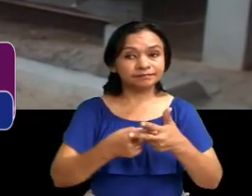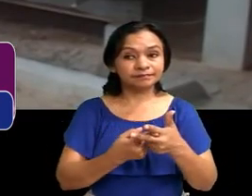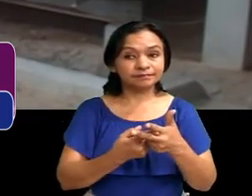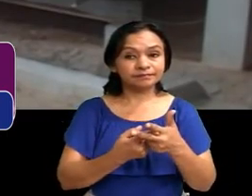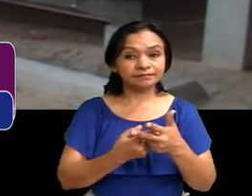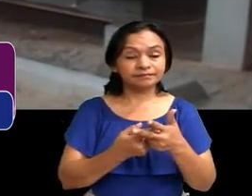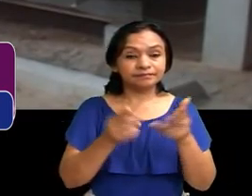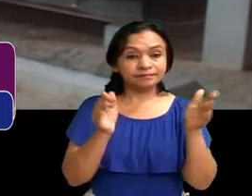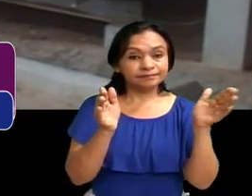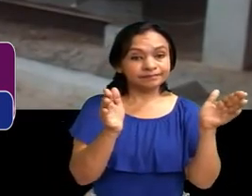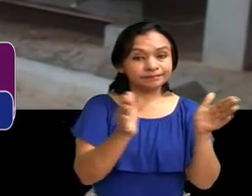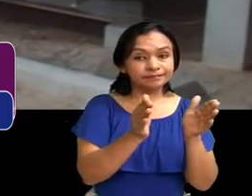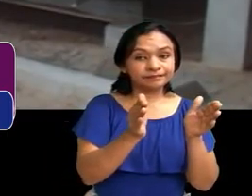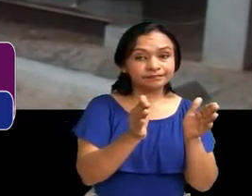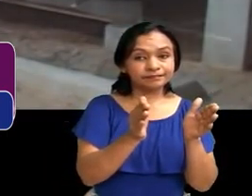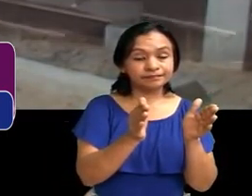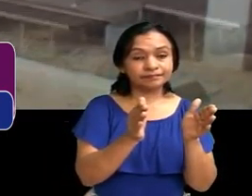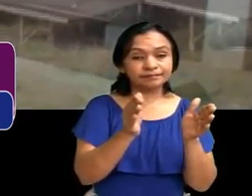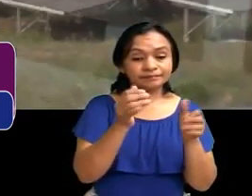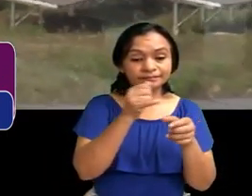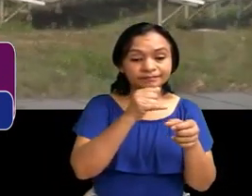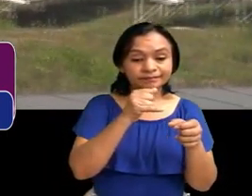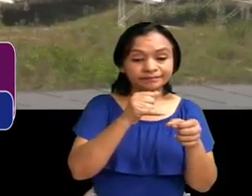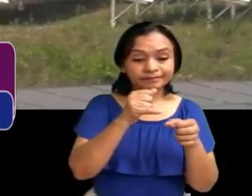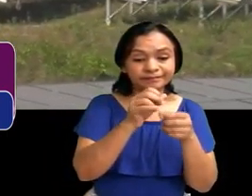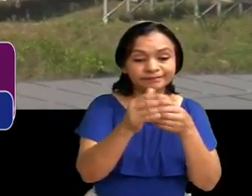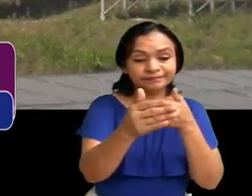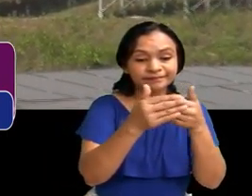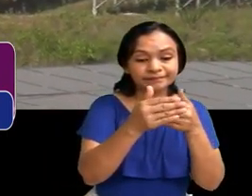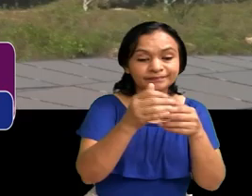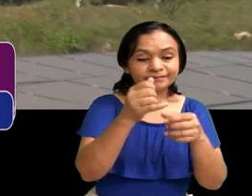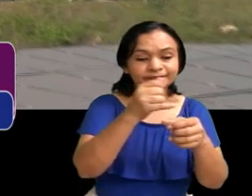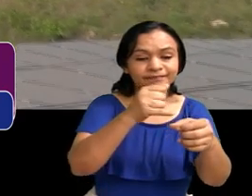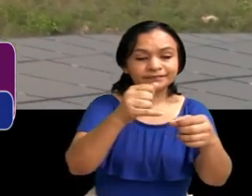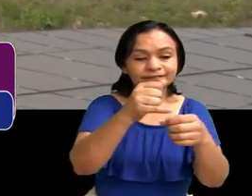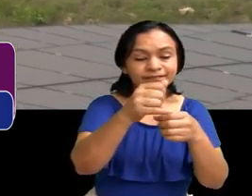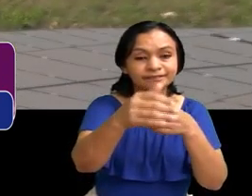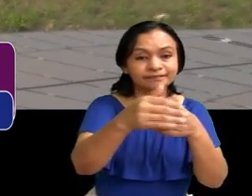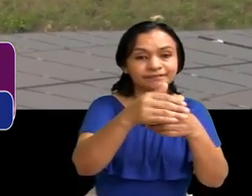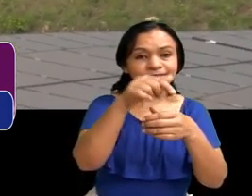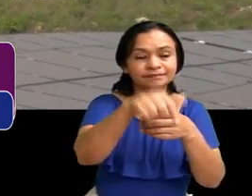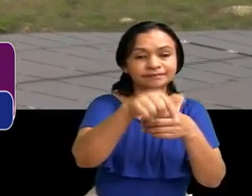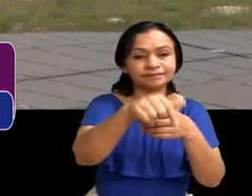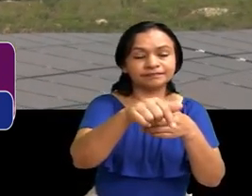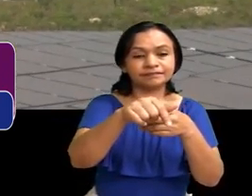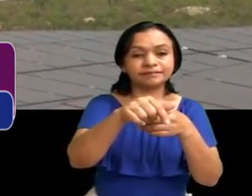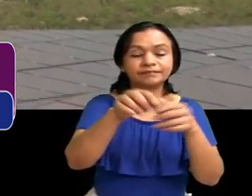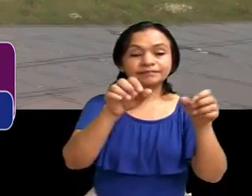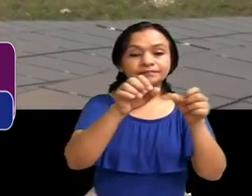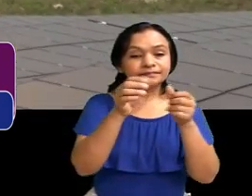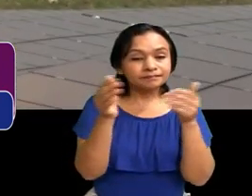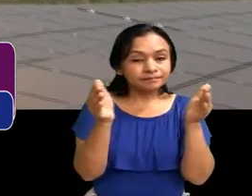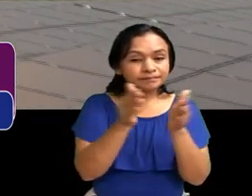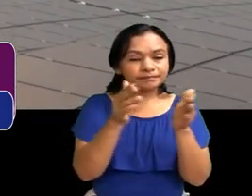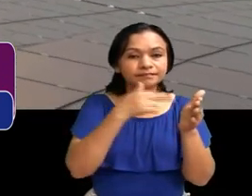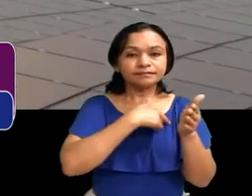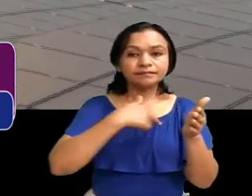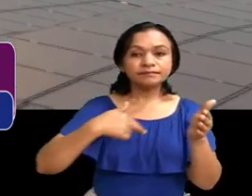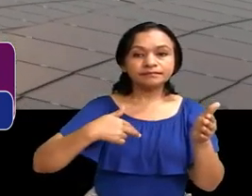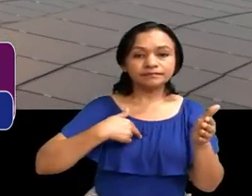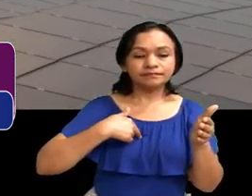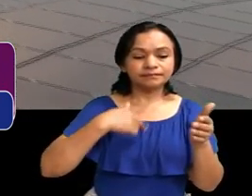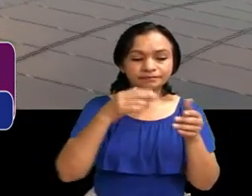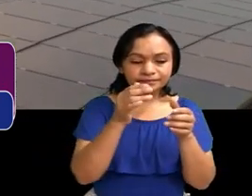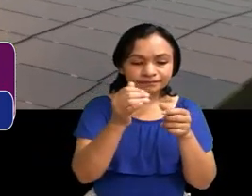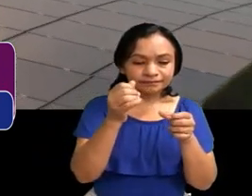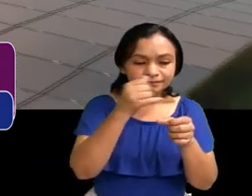una planta más pequeña en Little Corn Island, ¿verdad? Otra plantita más pequeña que la de San Juan de Nicaragua, que va a estar en Little Corn